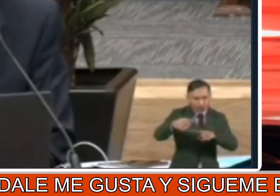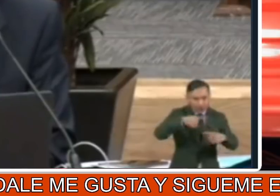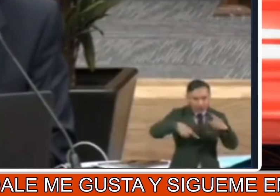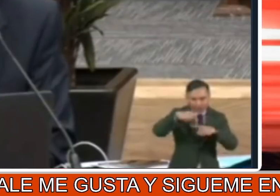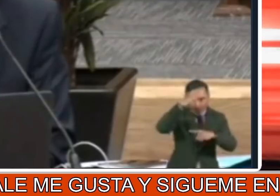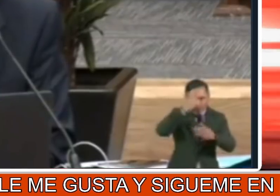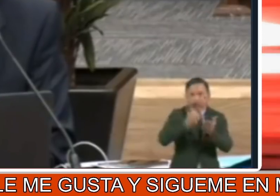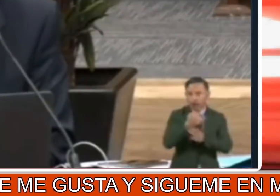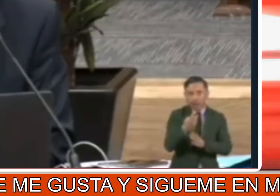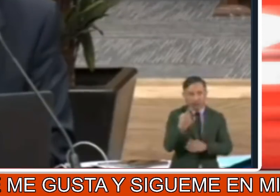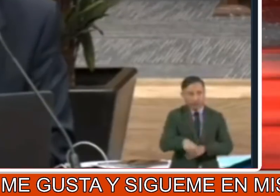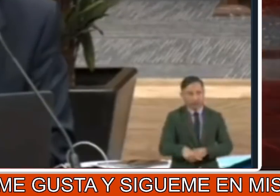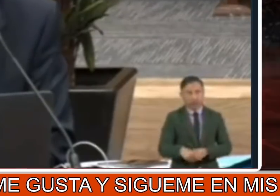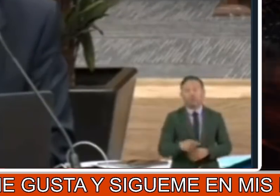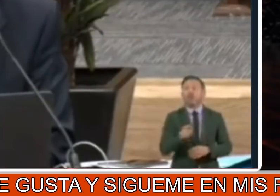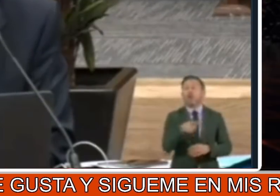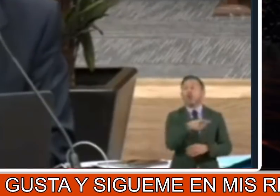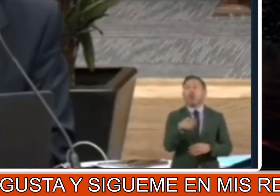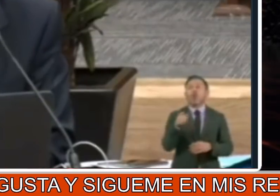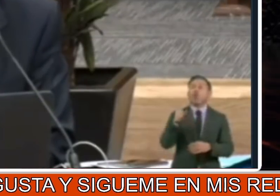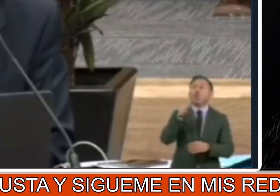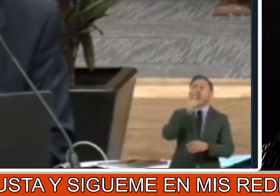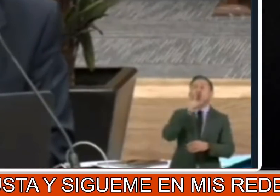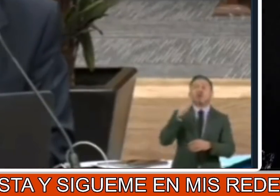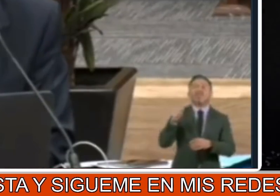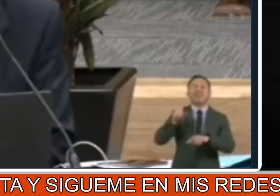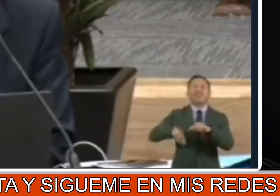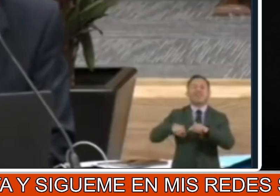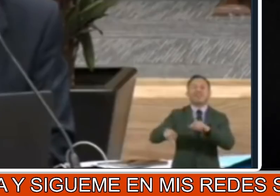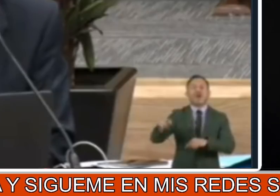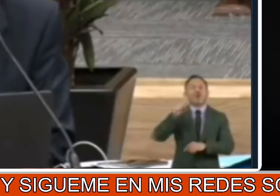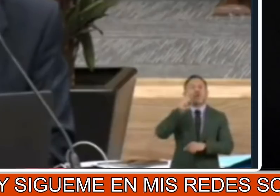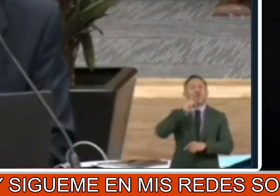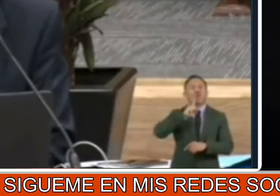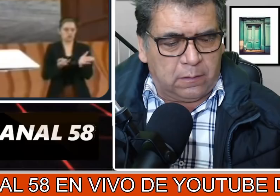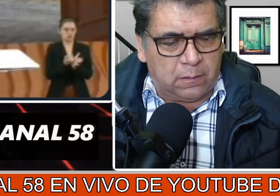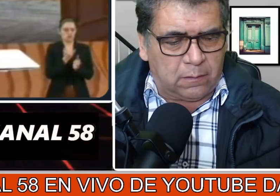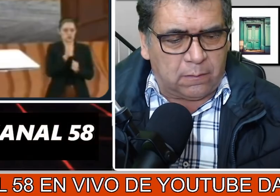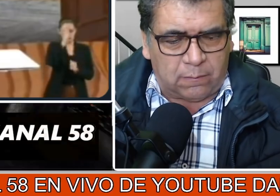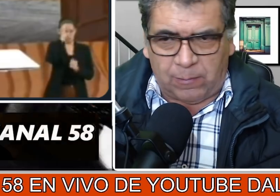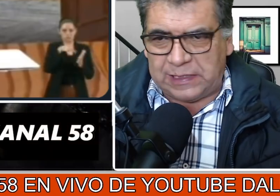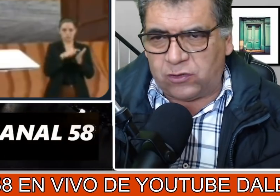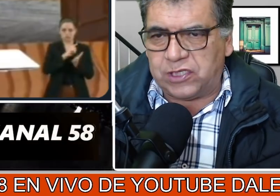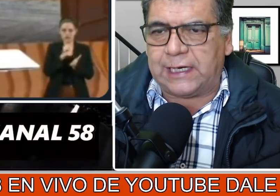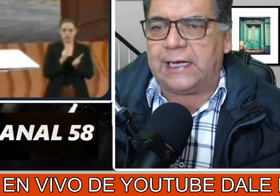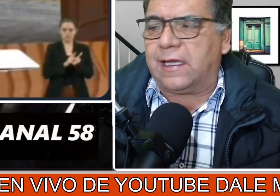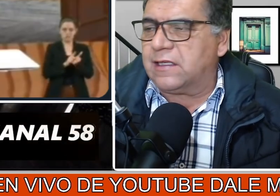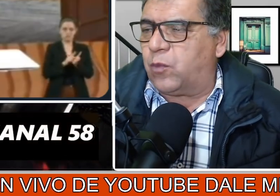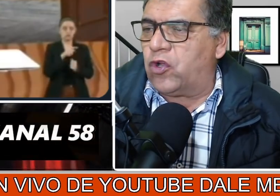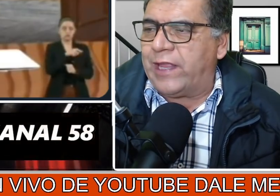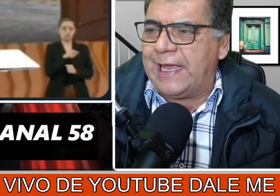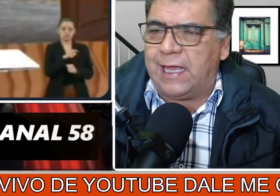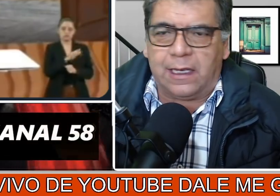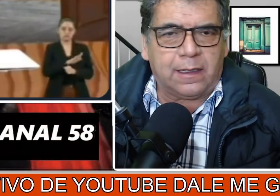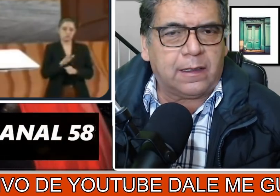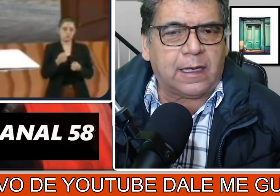al pretender invisibilizar el trabajo de las consejeras electorales. Vamos a escuchar qué le